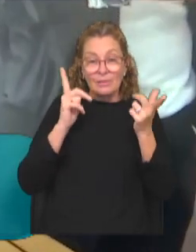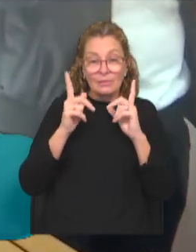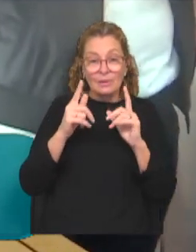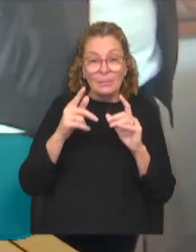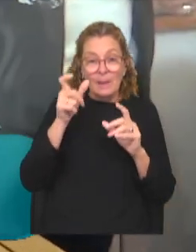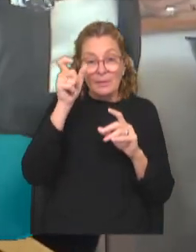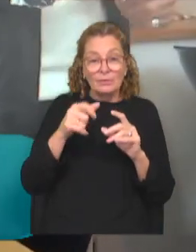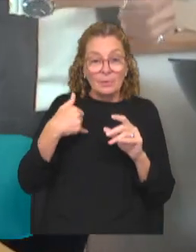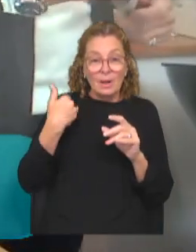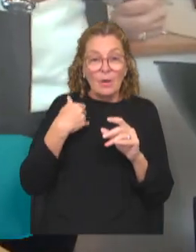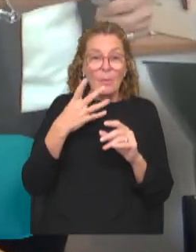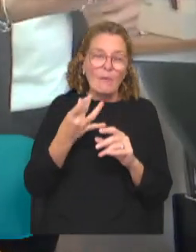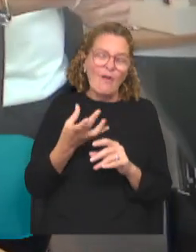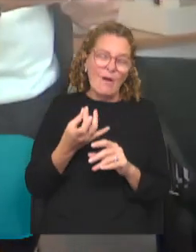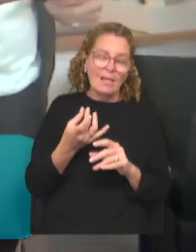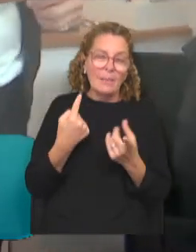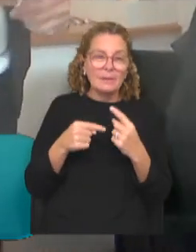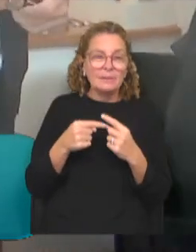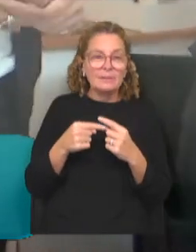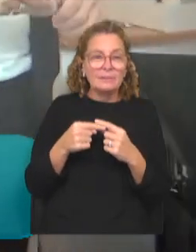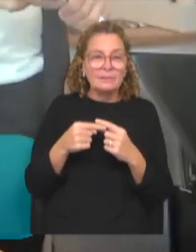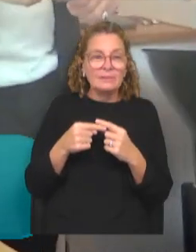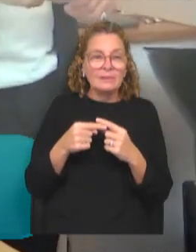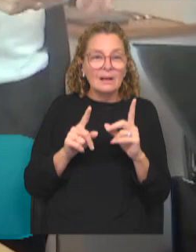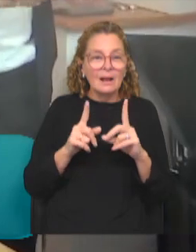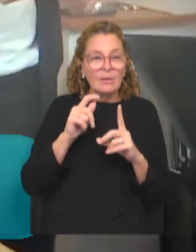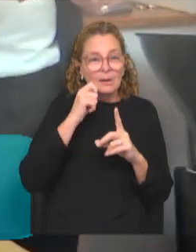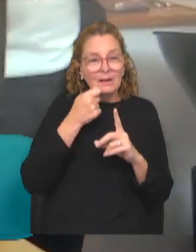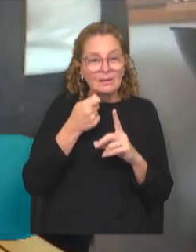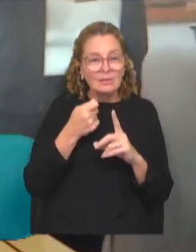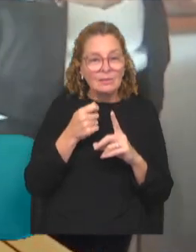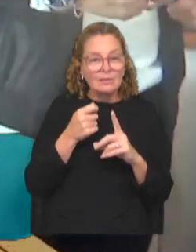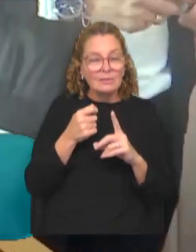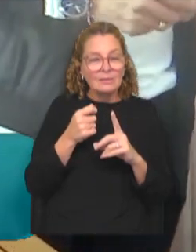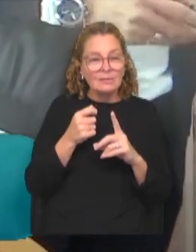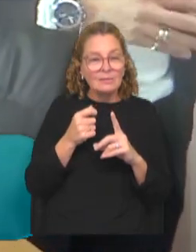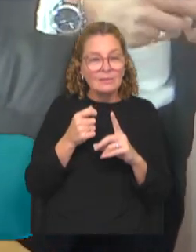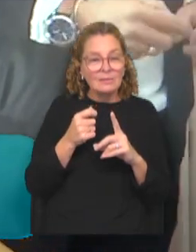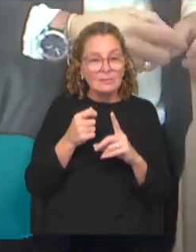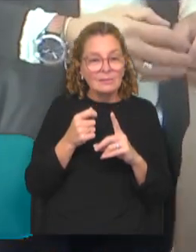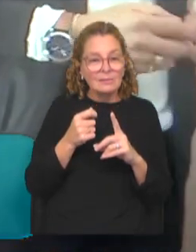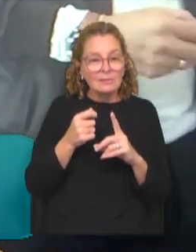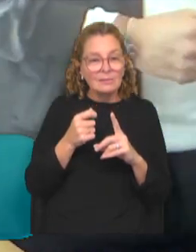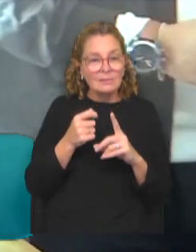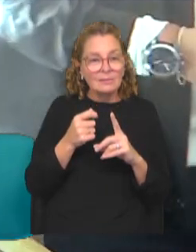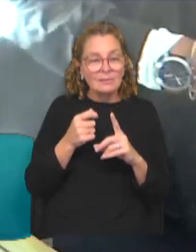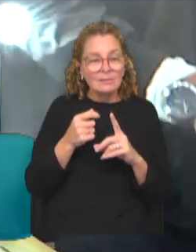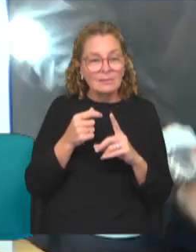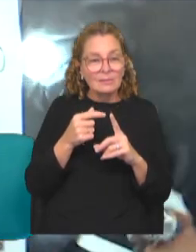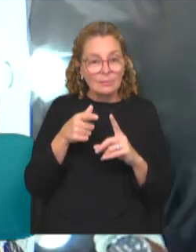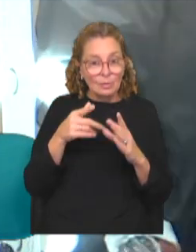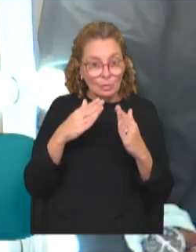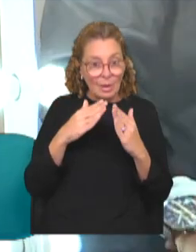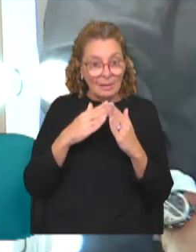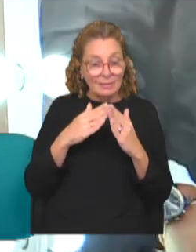joven es una pavada, pero para la gente grande... Es como un mimo bien grande y además, si vos atendés en tu casa,